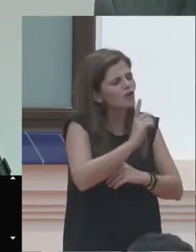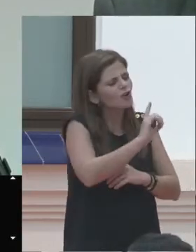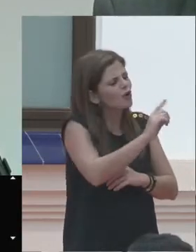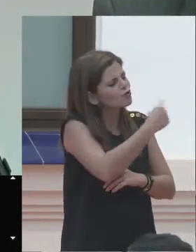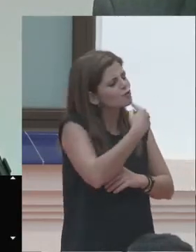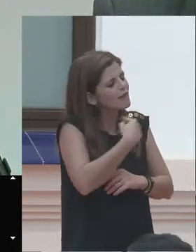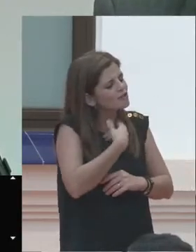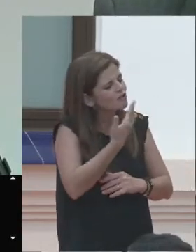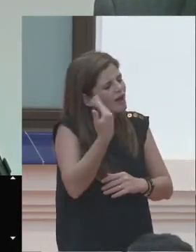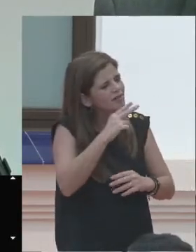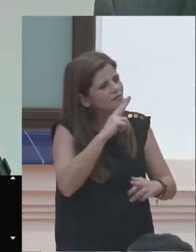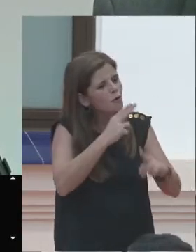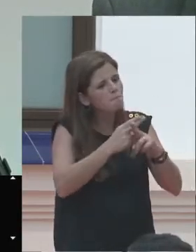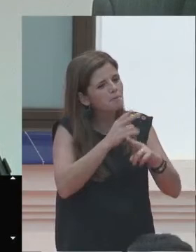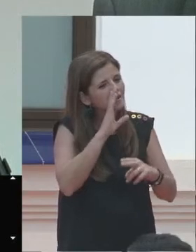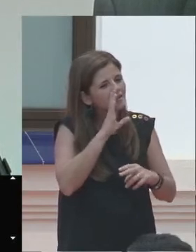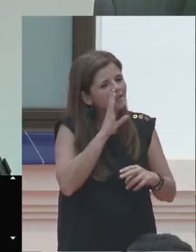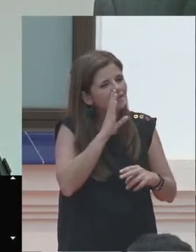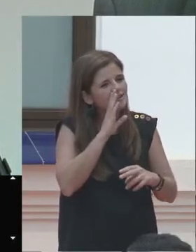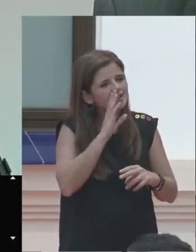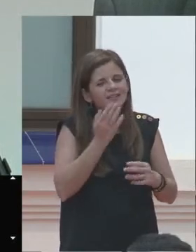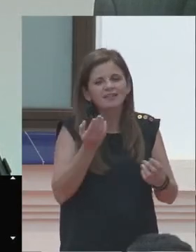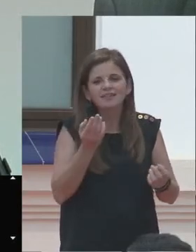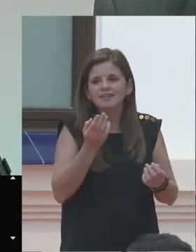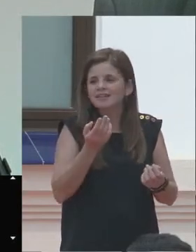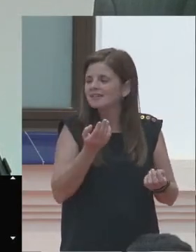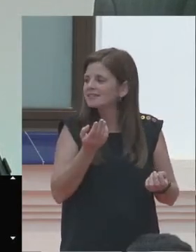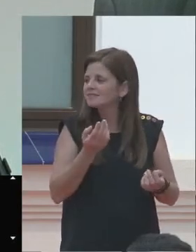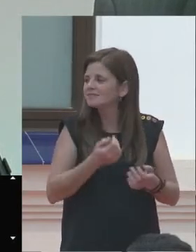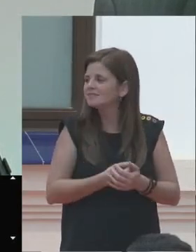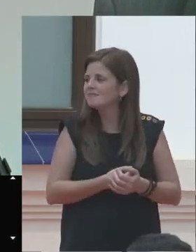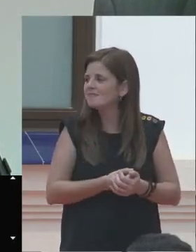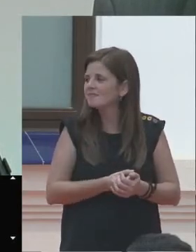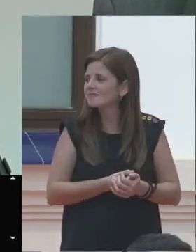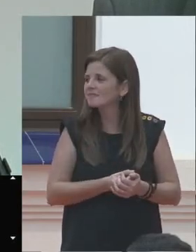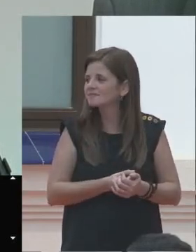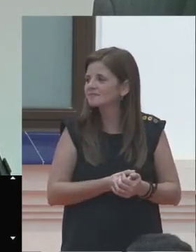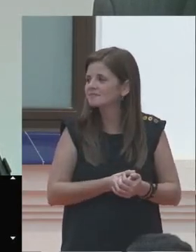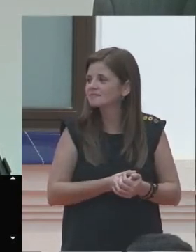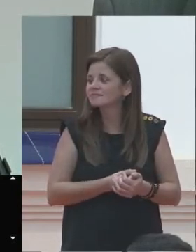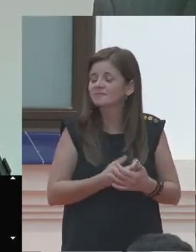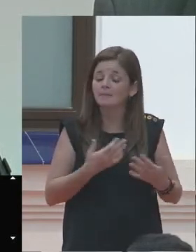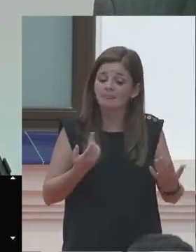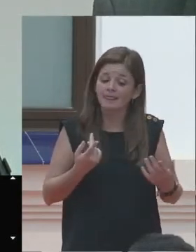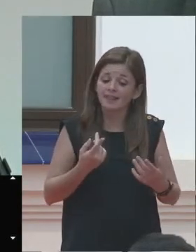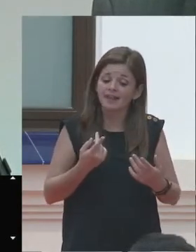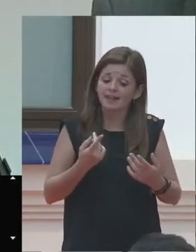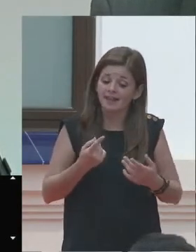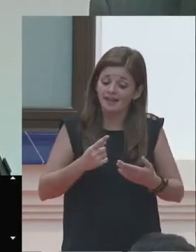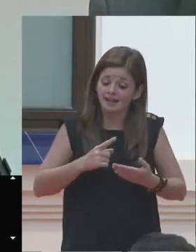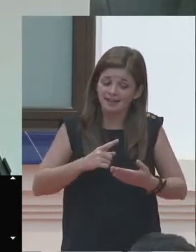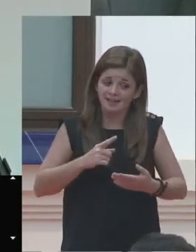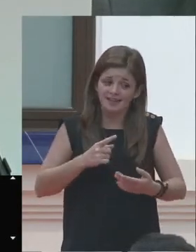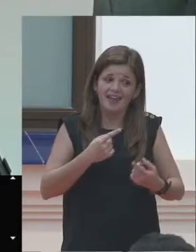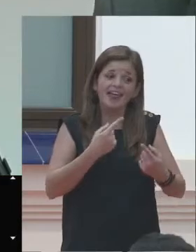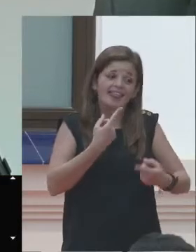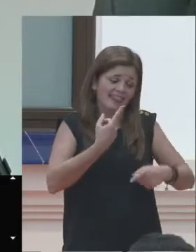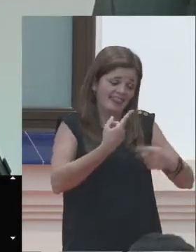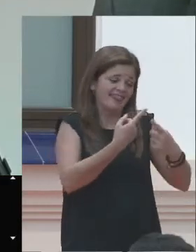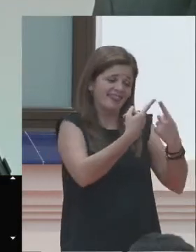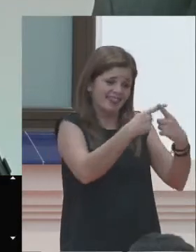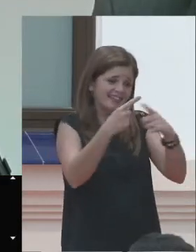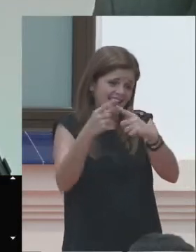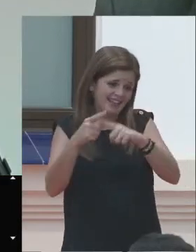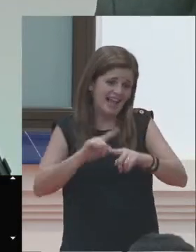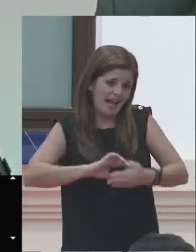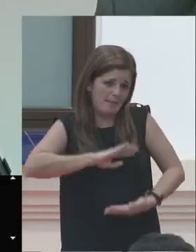ya os han cambiado tantas veces. Ah, bueno, el último, lo que está en boga, con distintas capacidades. Con distintas capacidades, gracias. Entonces, claro, cuando